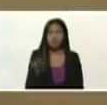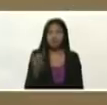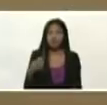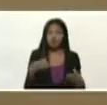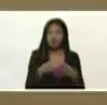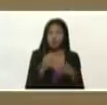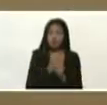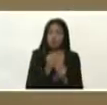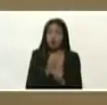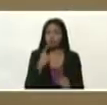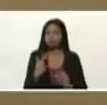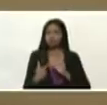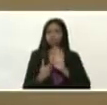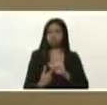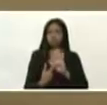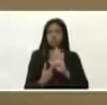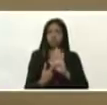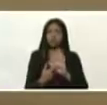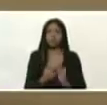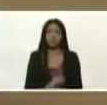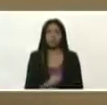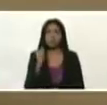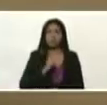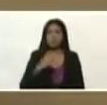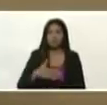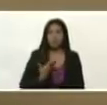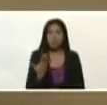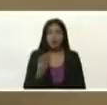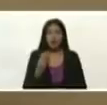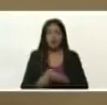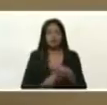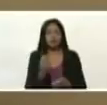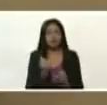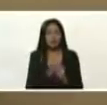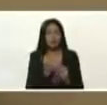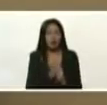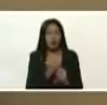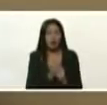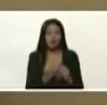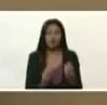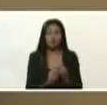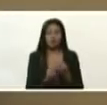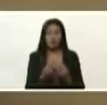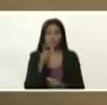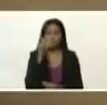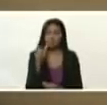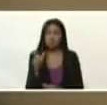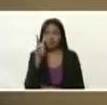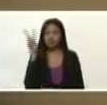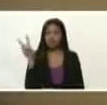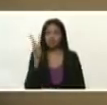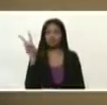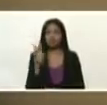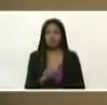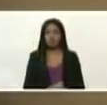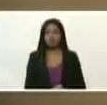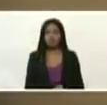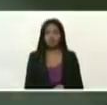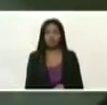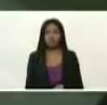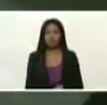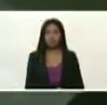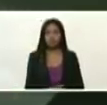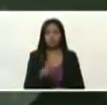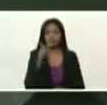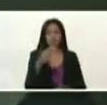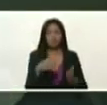trabajadora la que ha demostrado que sí se puede hacer el trabajo con personal venezolano. Las personas